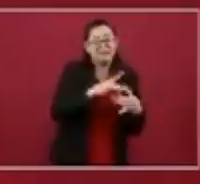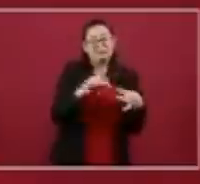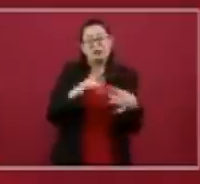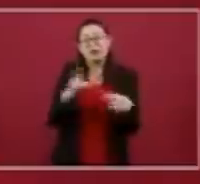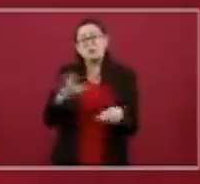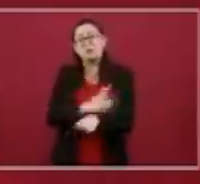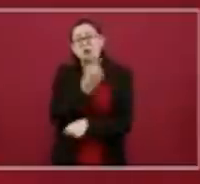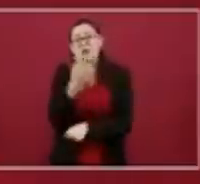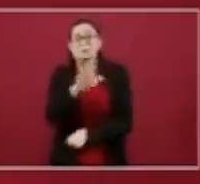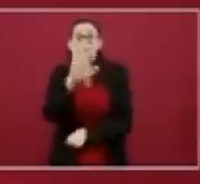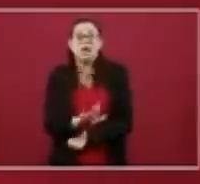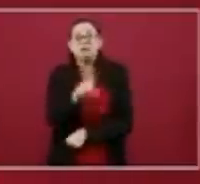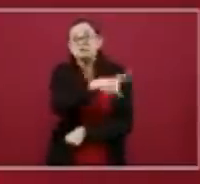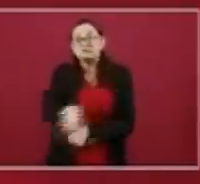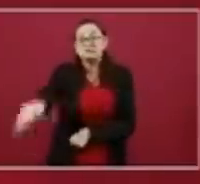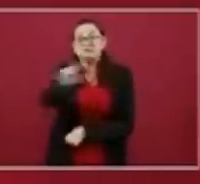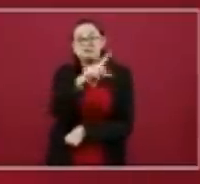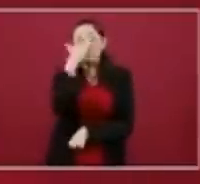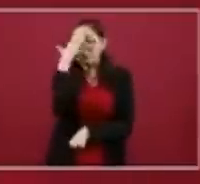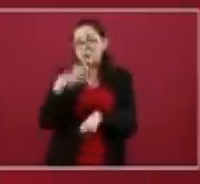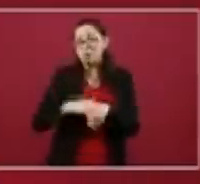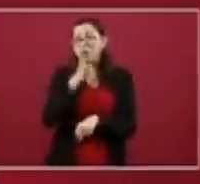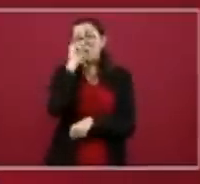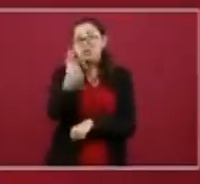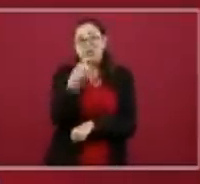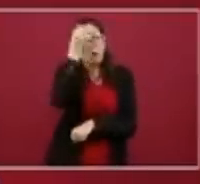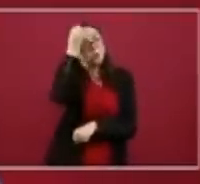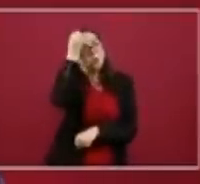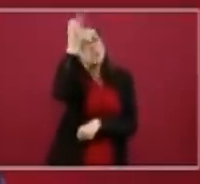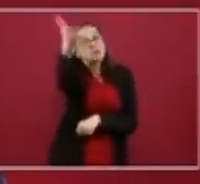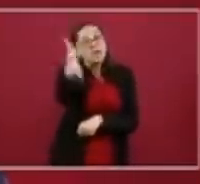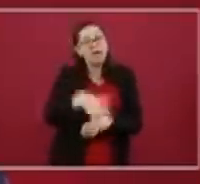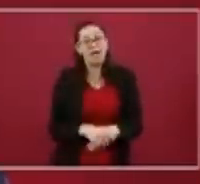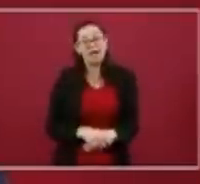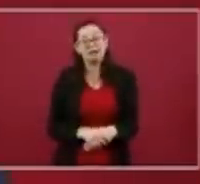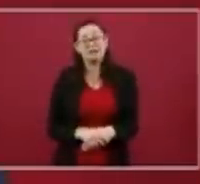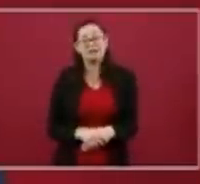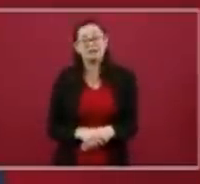amnesia y los conservadores